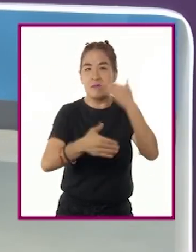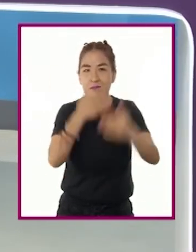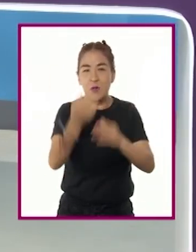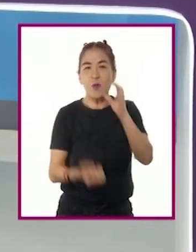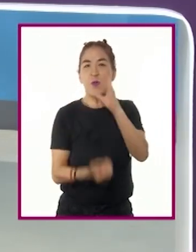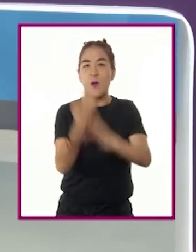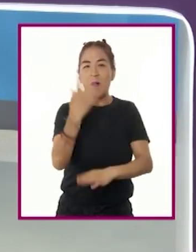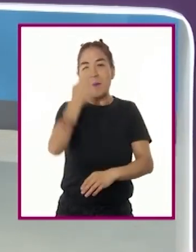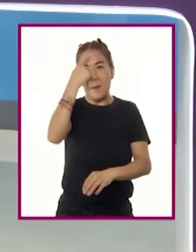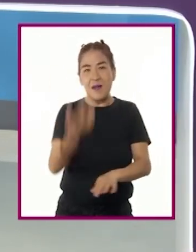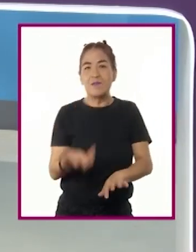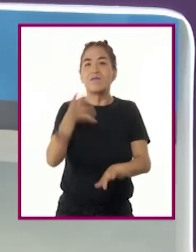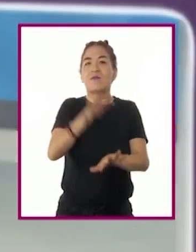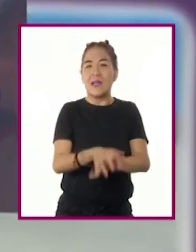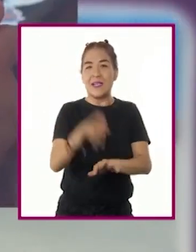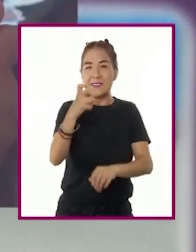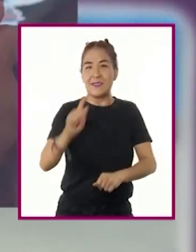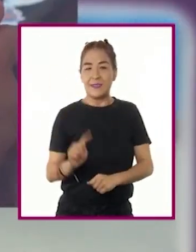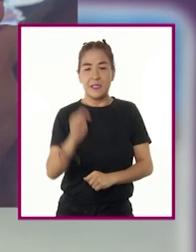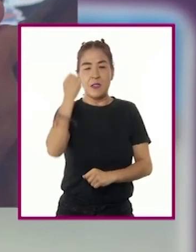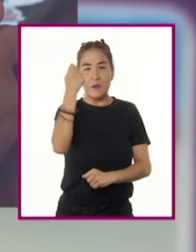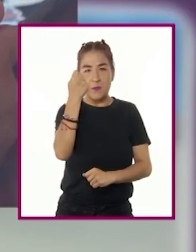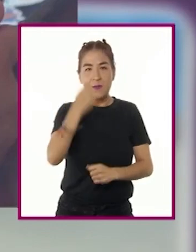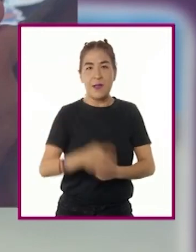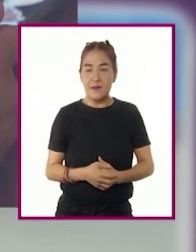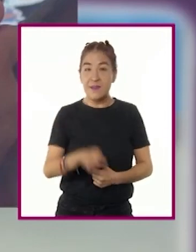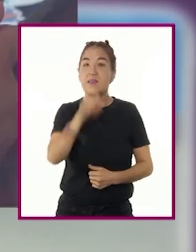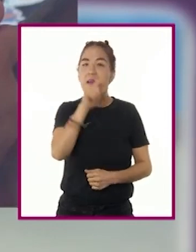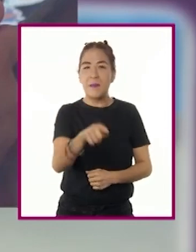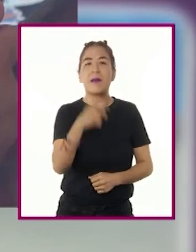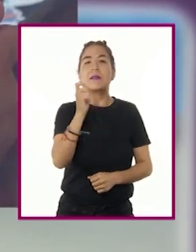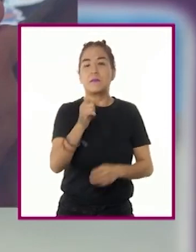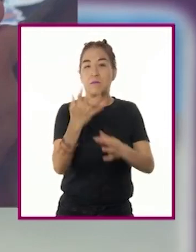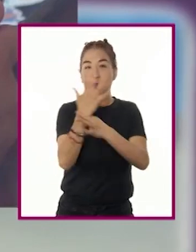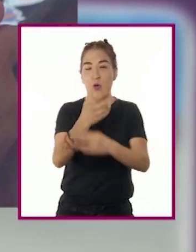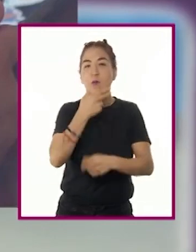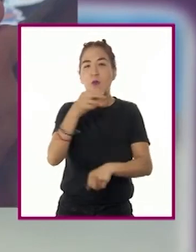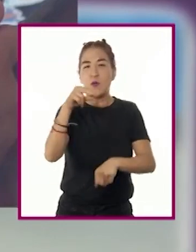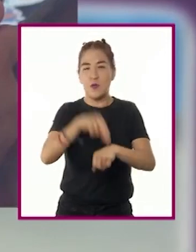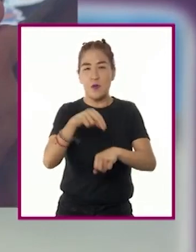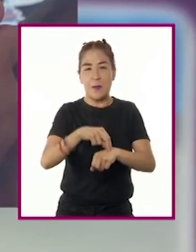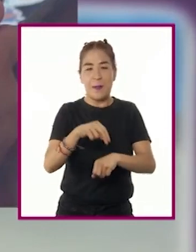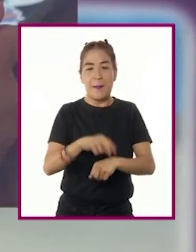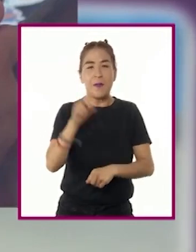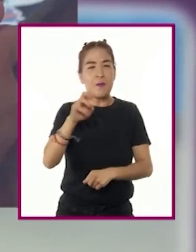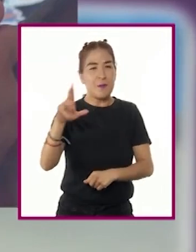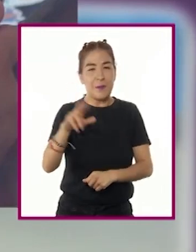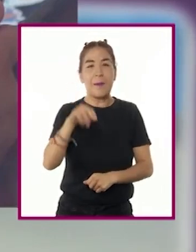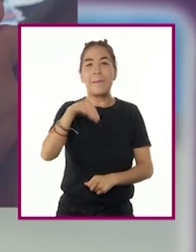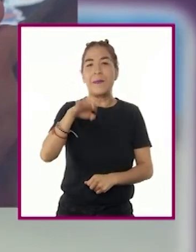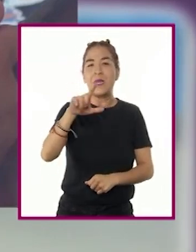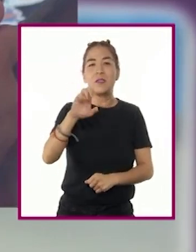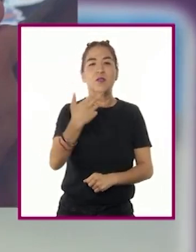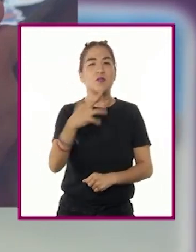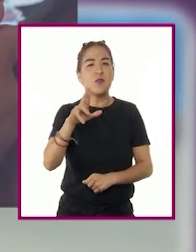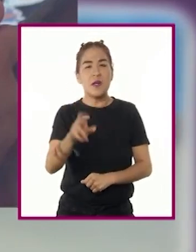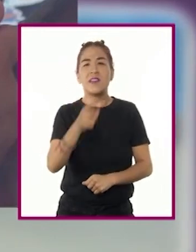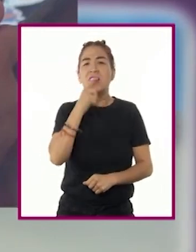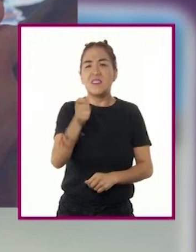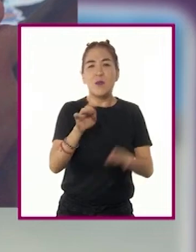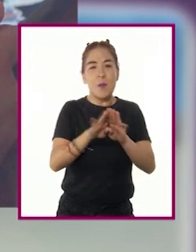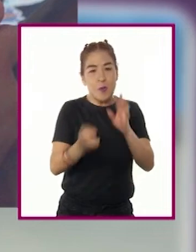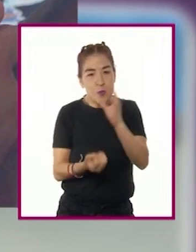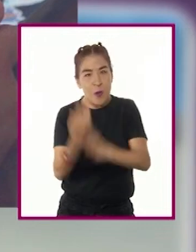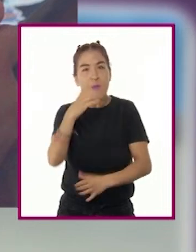y de inclusión tecnológica. No obstante, en palabras del doctor Melchor Sánchez Mendiola, no solo hay que innovar